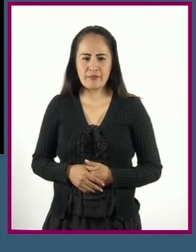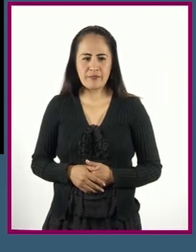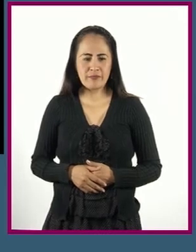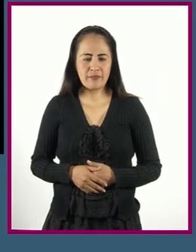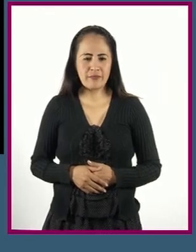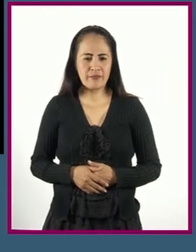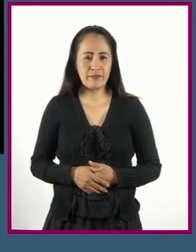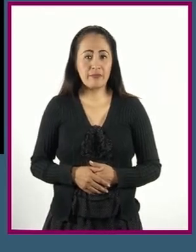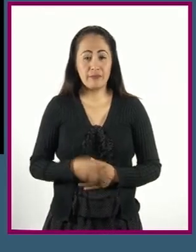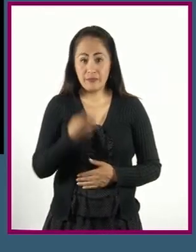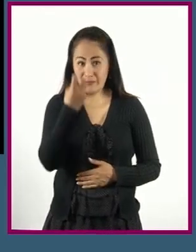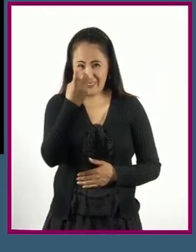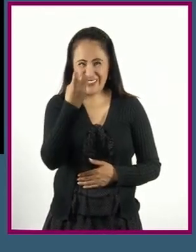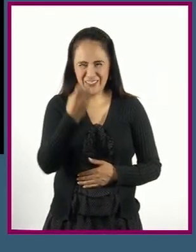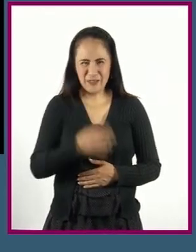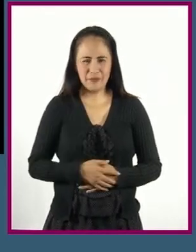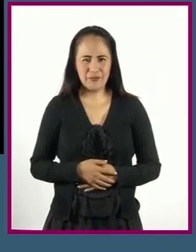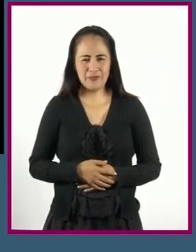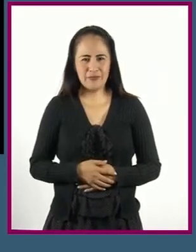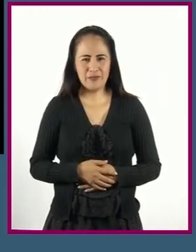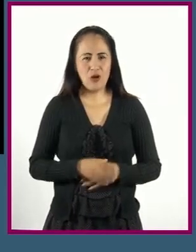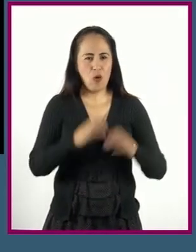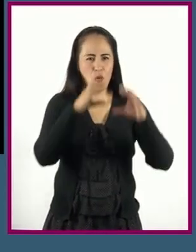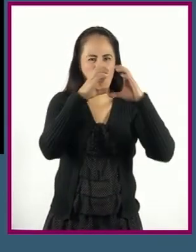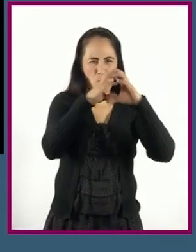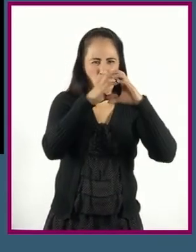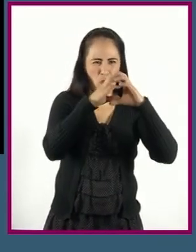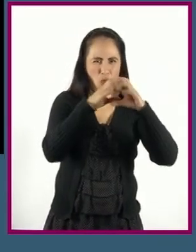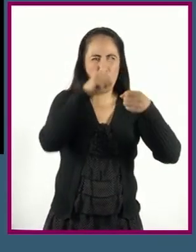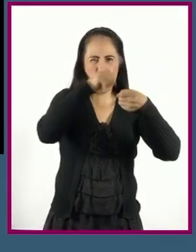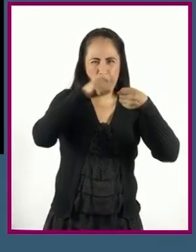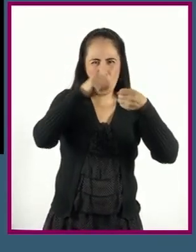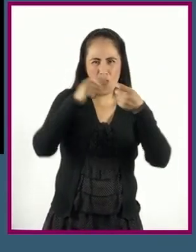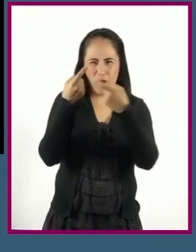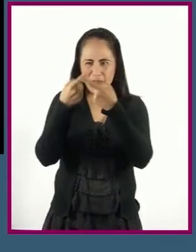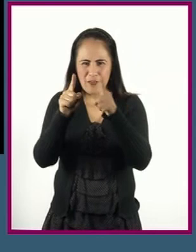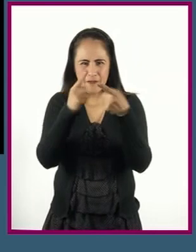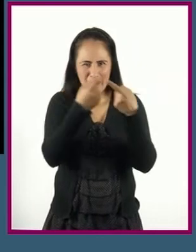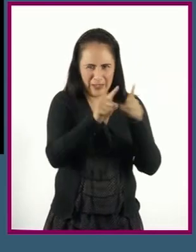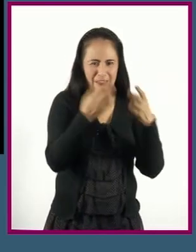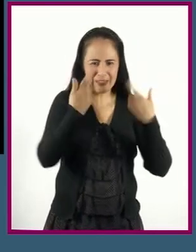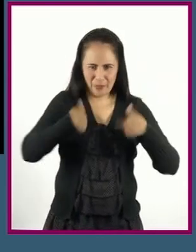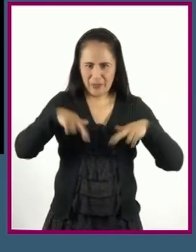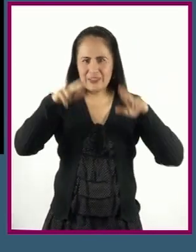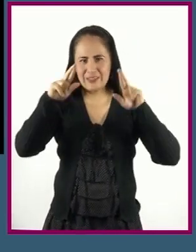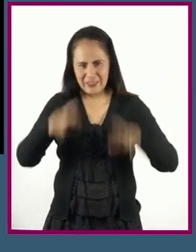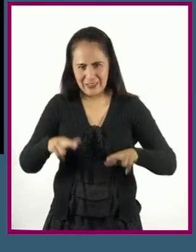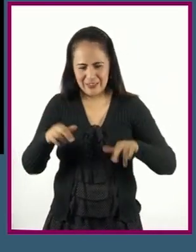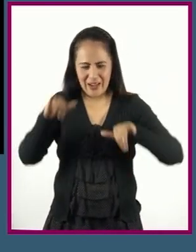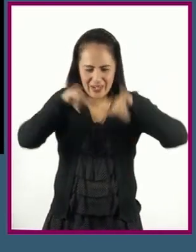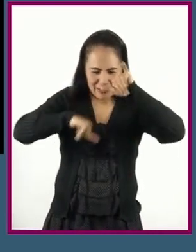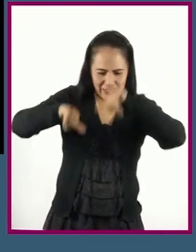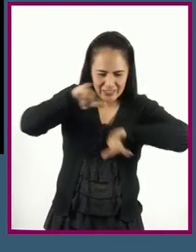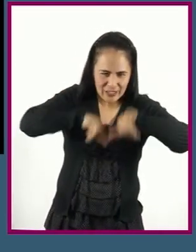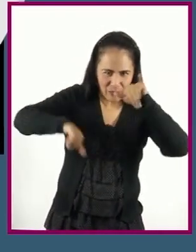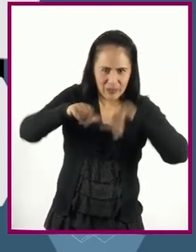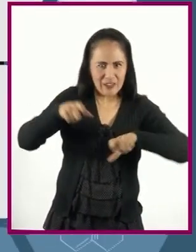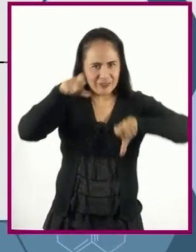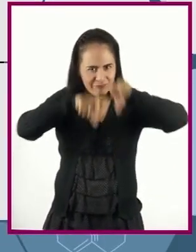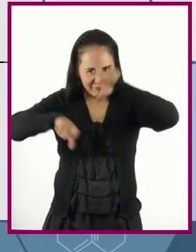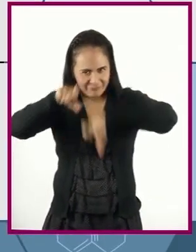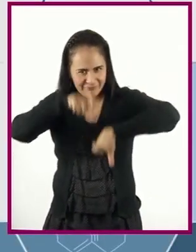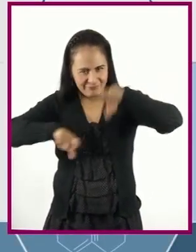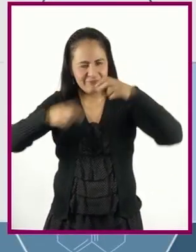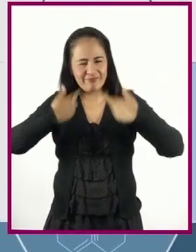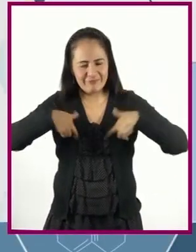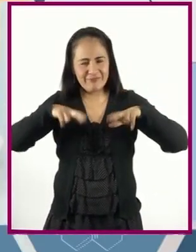De este modo, utilizando esferas de diferentes colores, podemos representar elementos y compuestos.